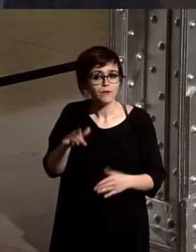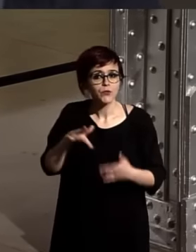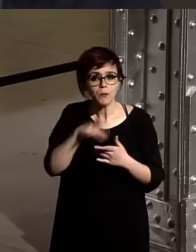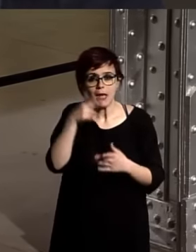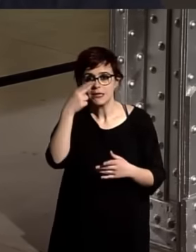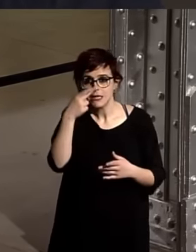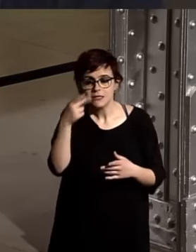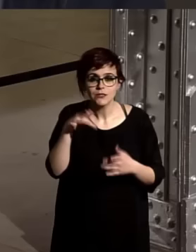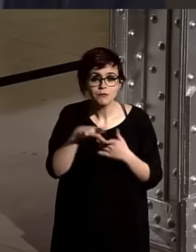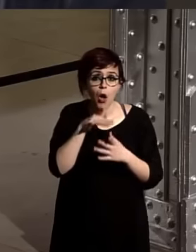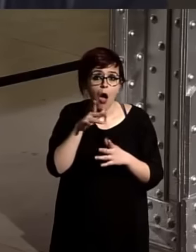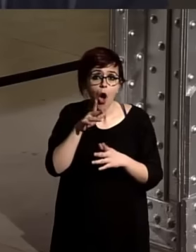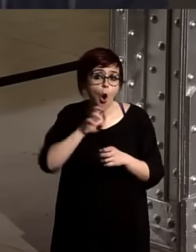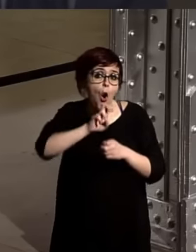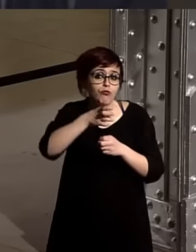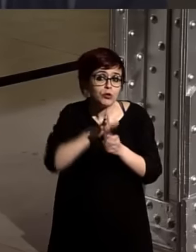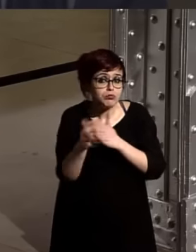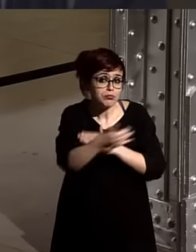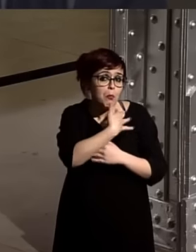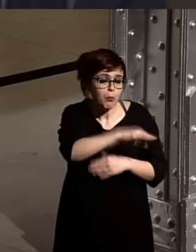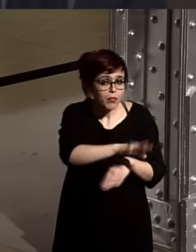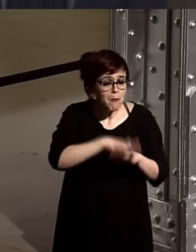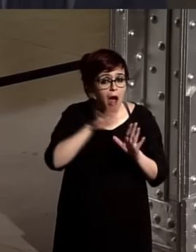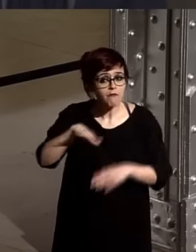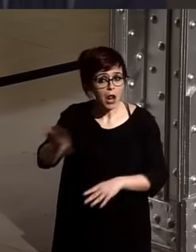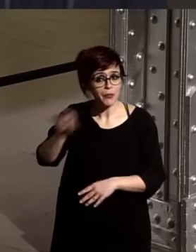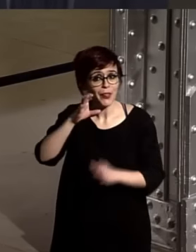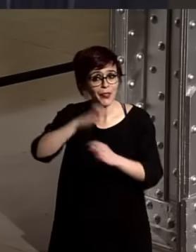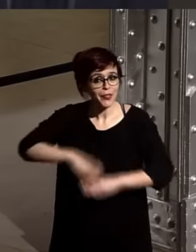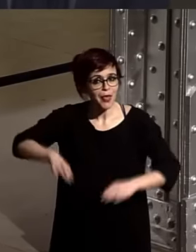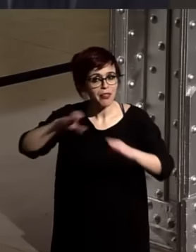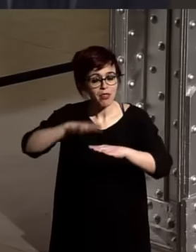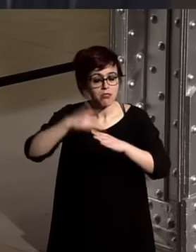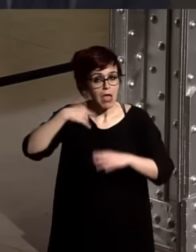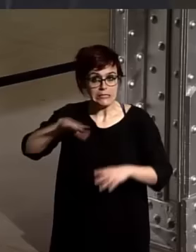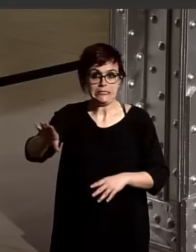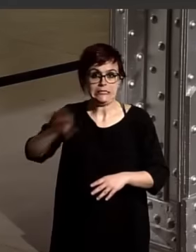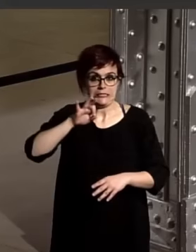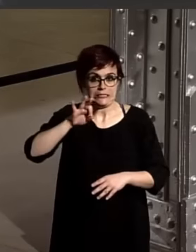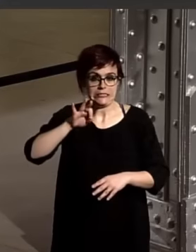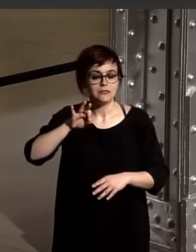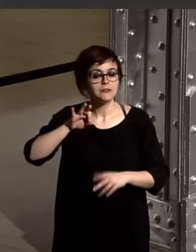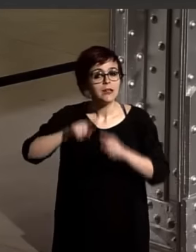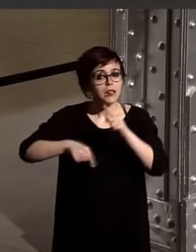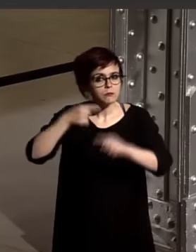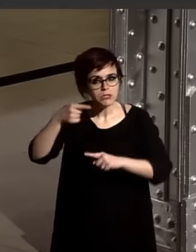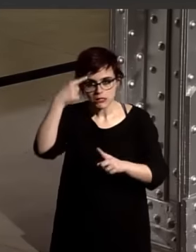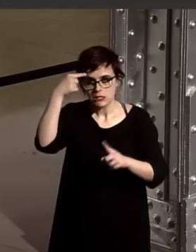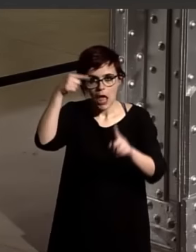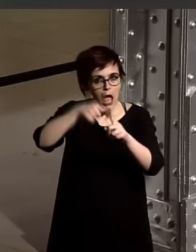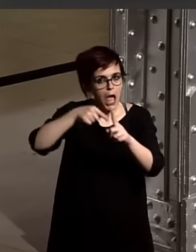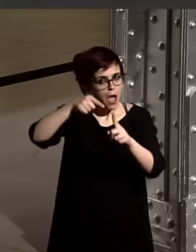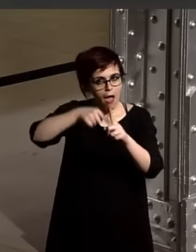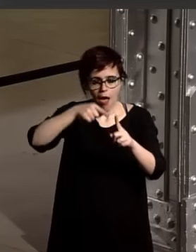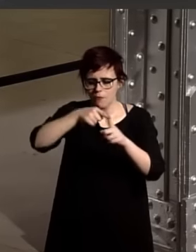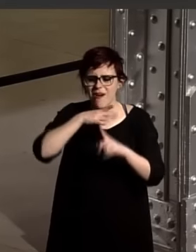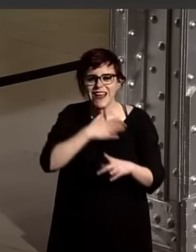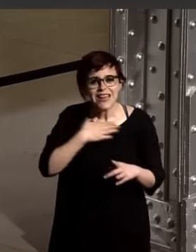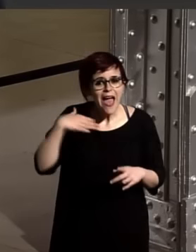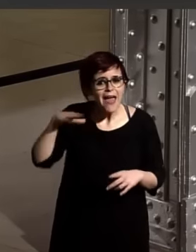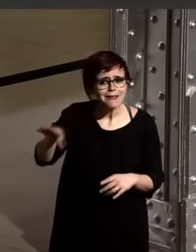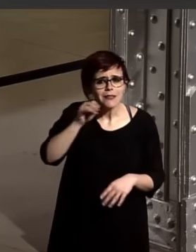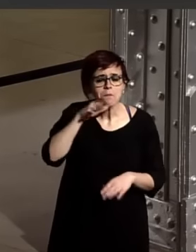interesarme Por cualquier otra cosa no y por eso Elí la ciencia y una vez que ya me decidí pues eh mi obsesión Era realmente entender Por